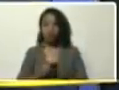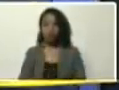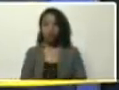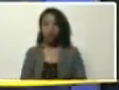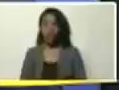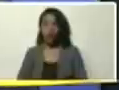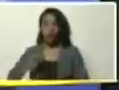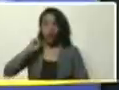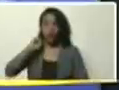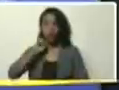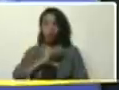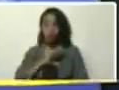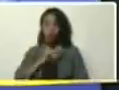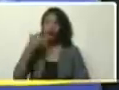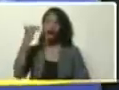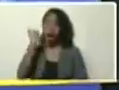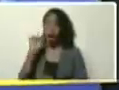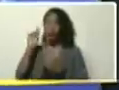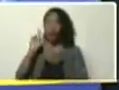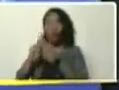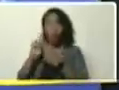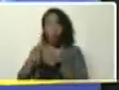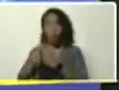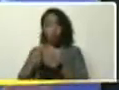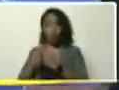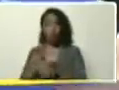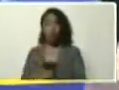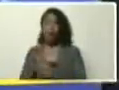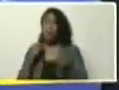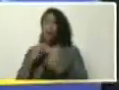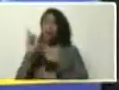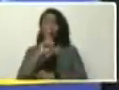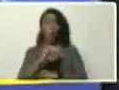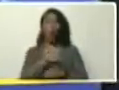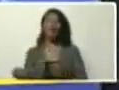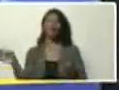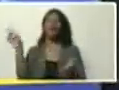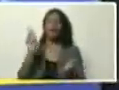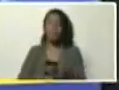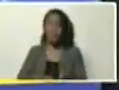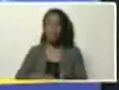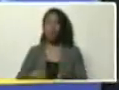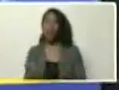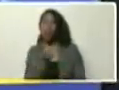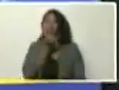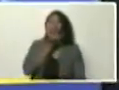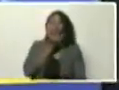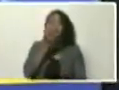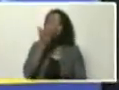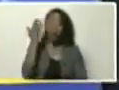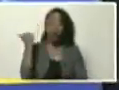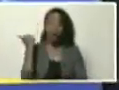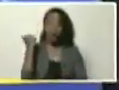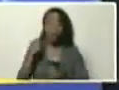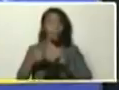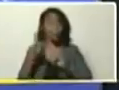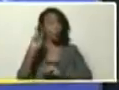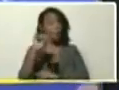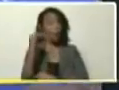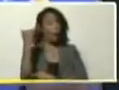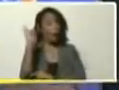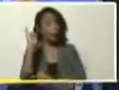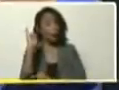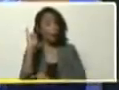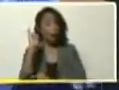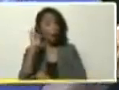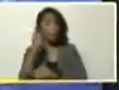la historia hay que conocerla para no cometer los mismos errores del pasado, pero también sirve